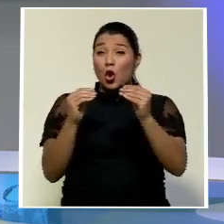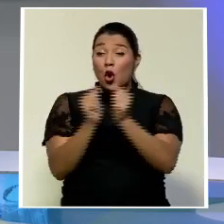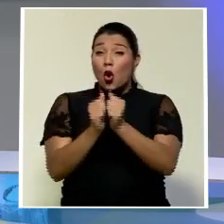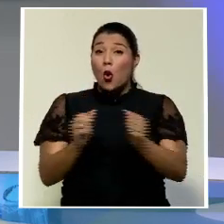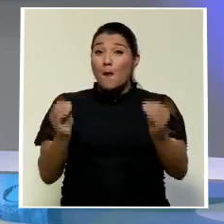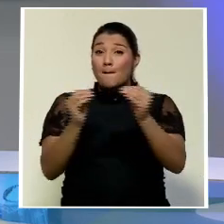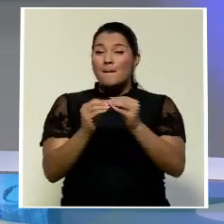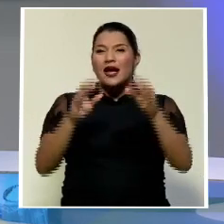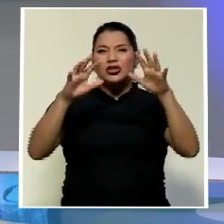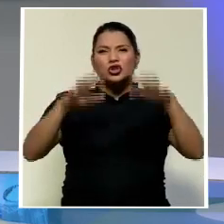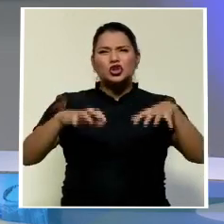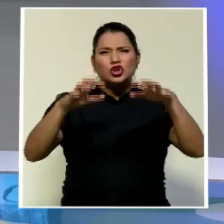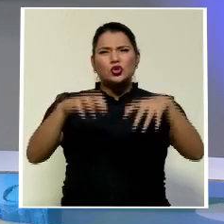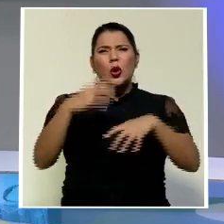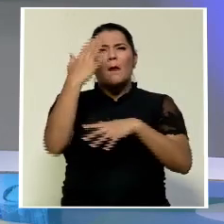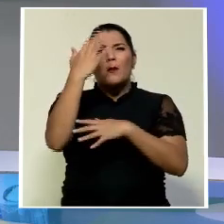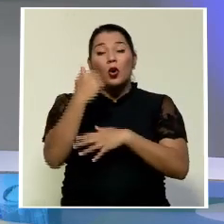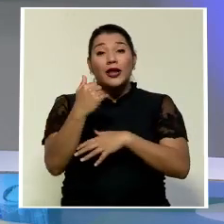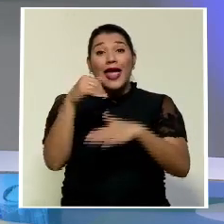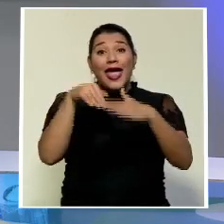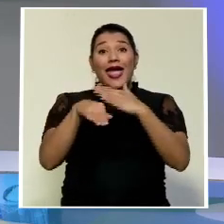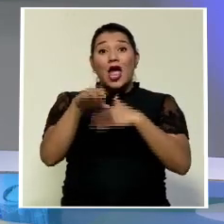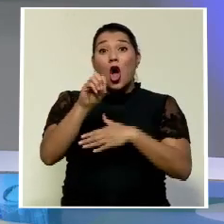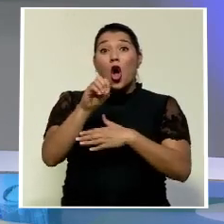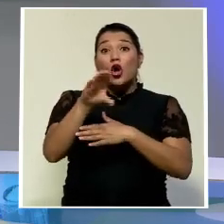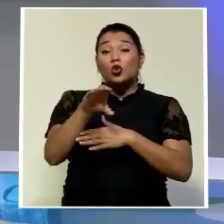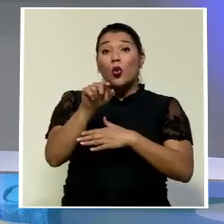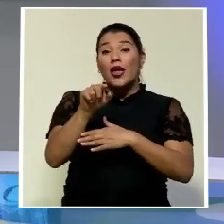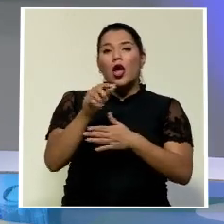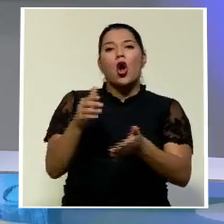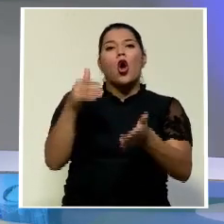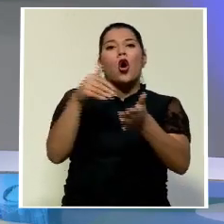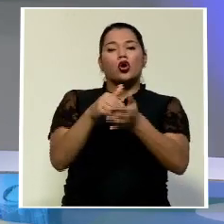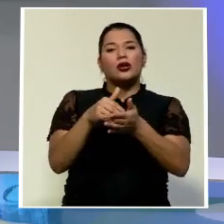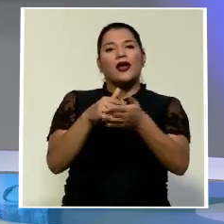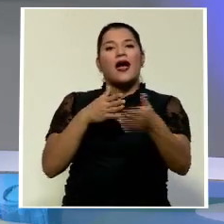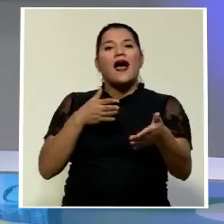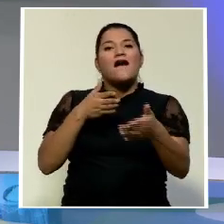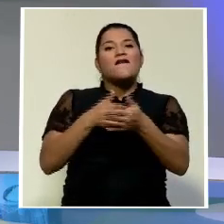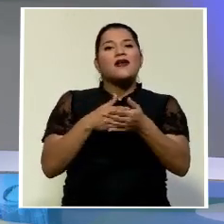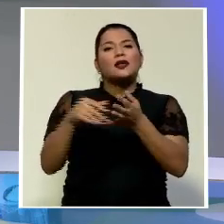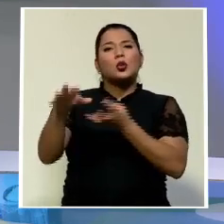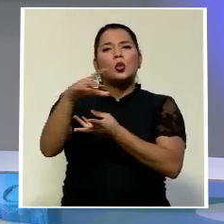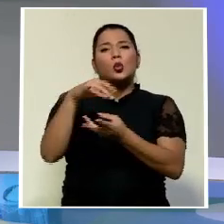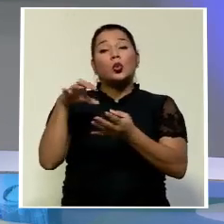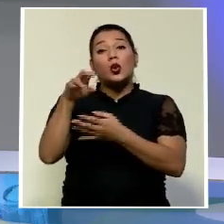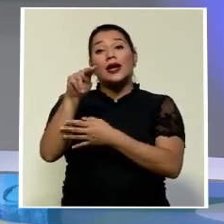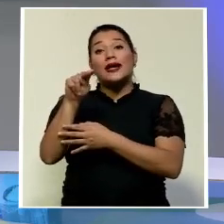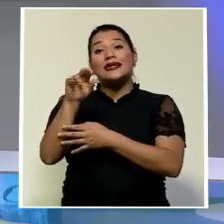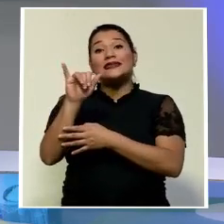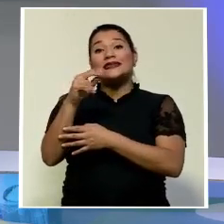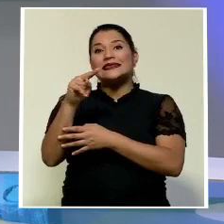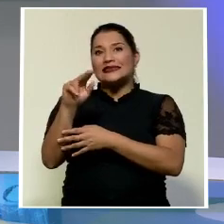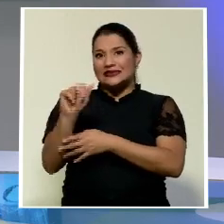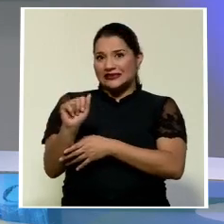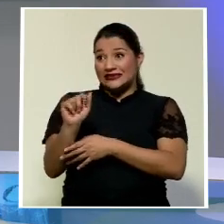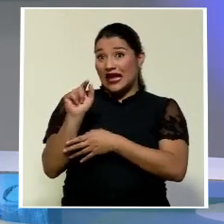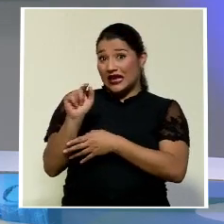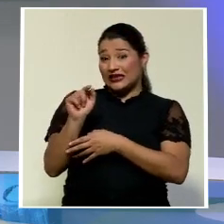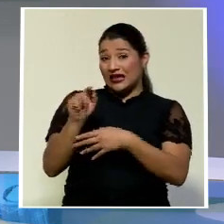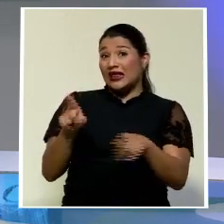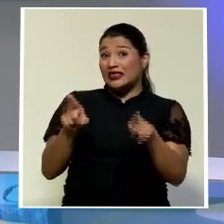precipitaciones debido a que para octubre nuevamente nos afectará el fenómeno de la Niña. La Niña podría